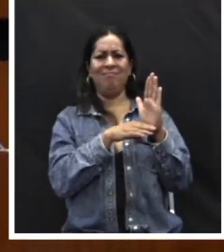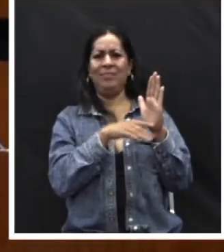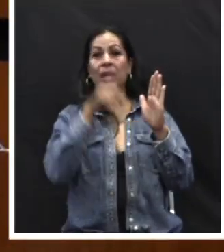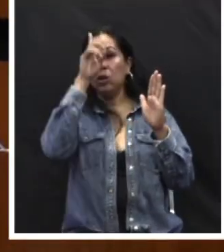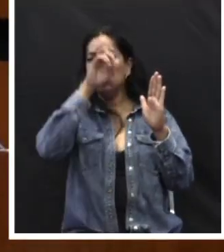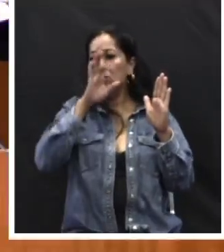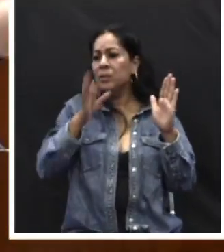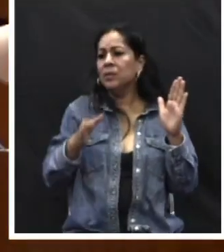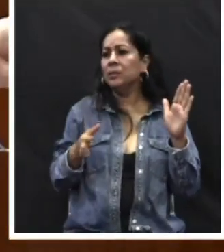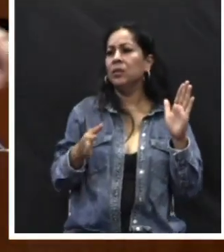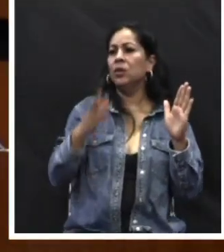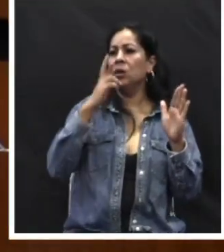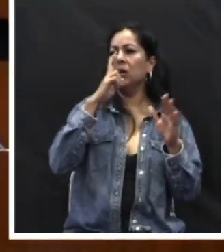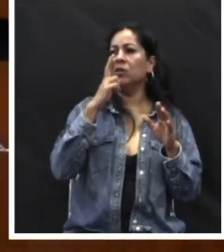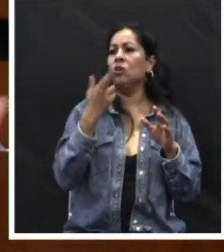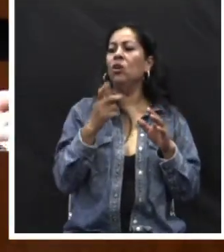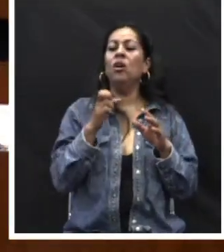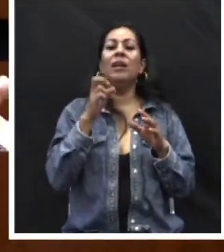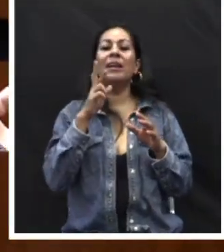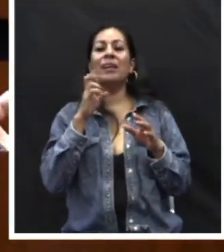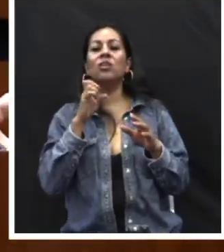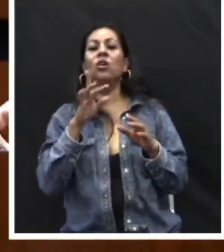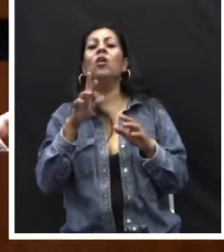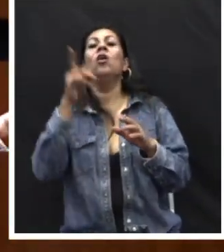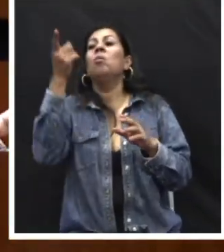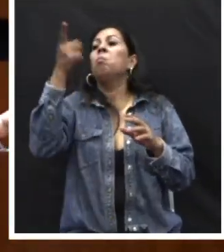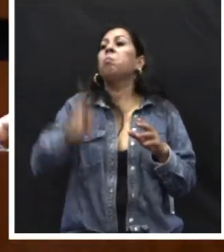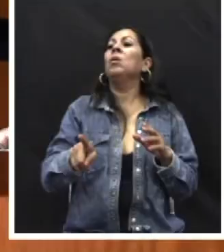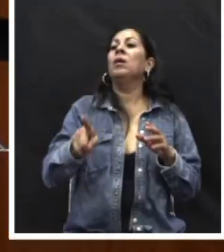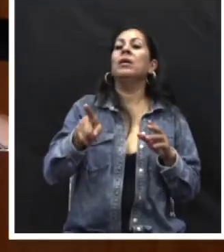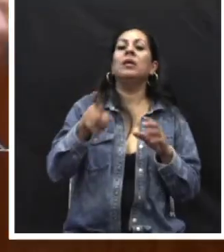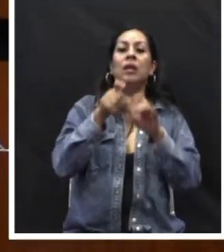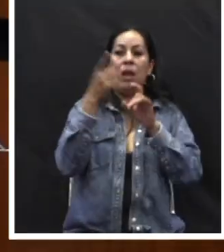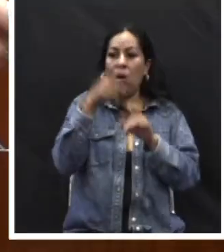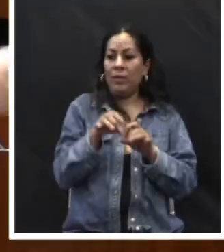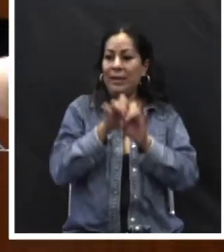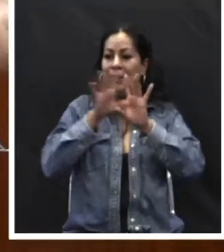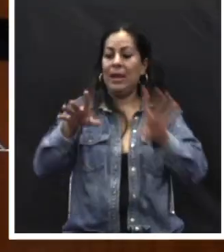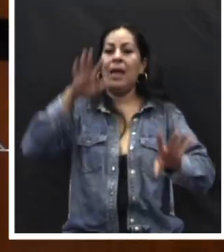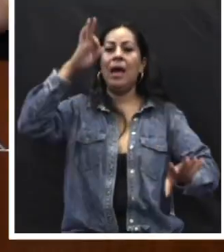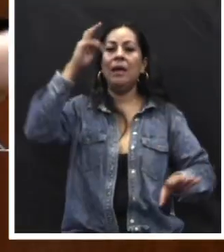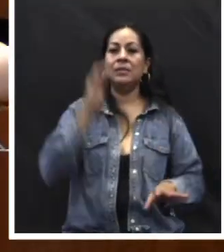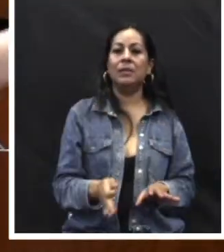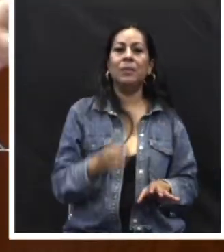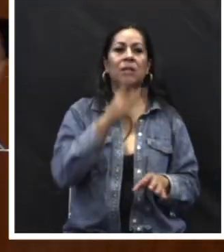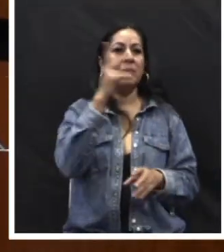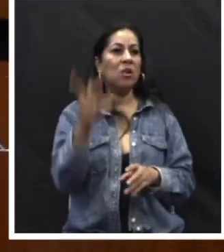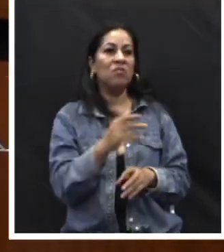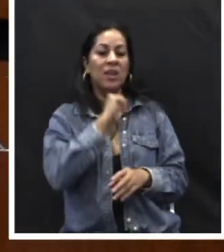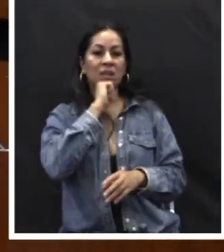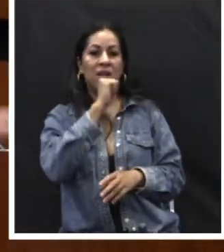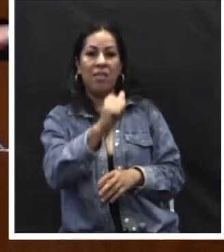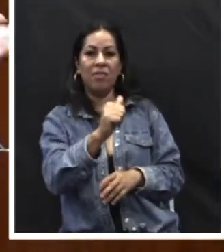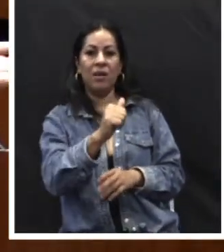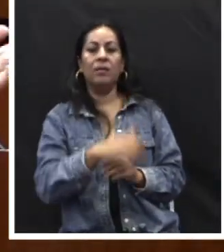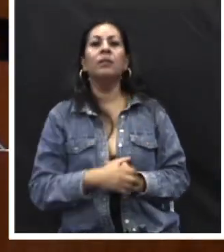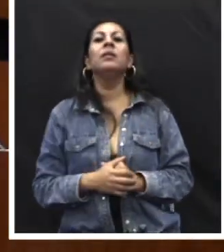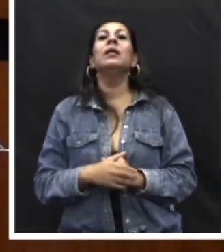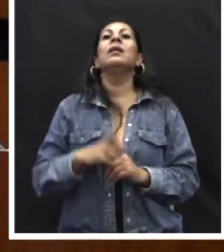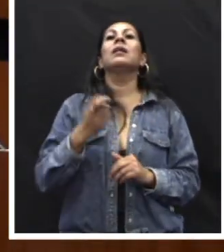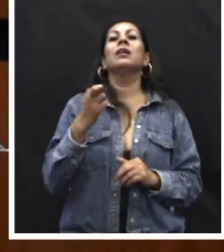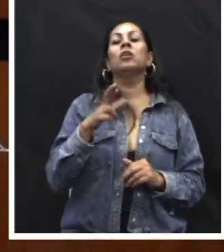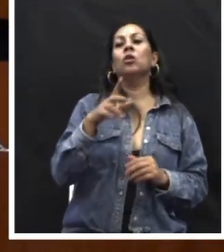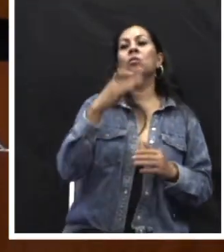Consejo aprueba lo que el rector ordena, y esta vez la orden fue clara: aprobar sin preguntar. El